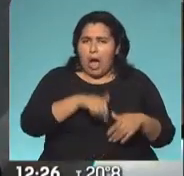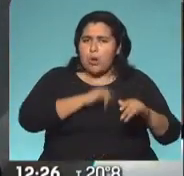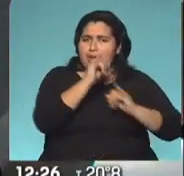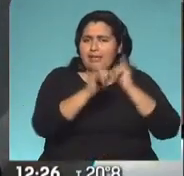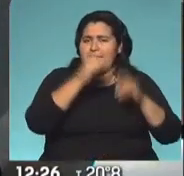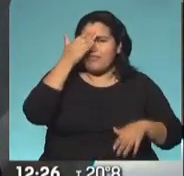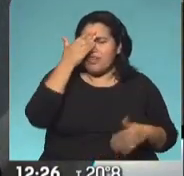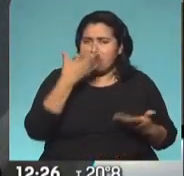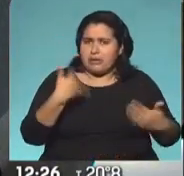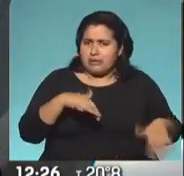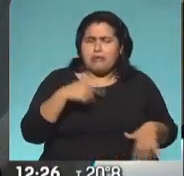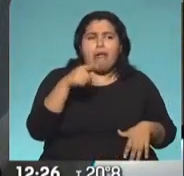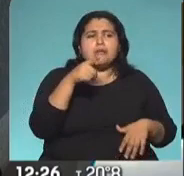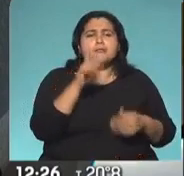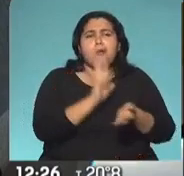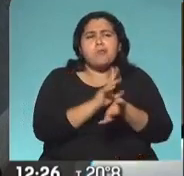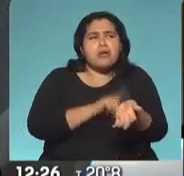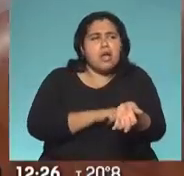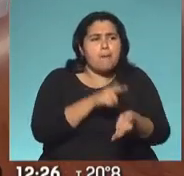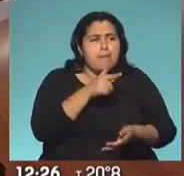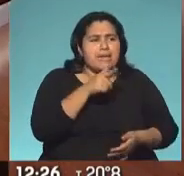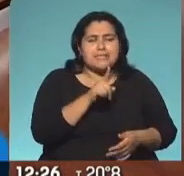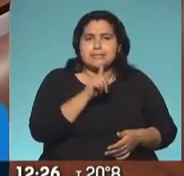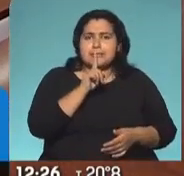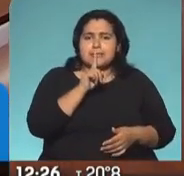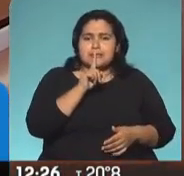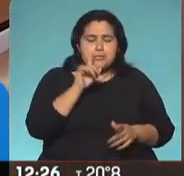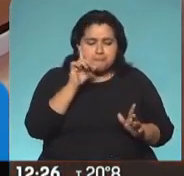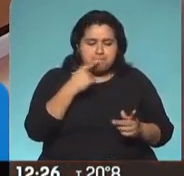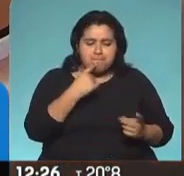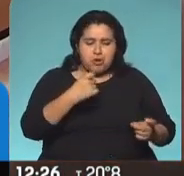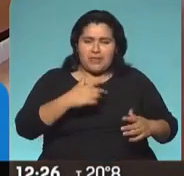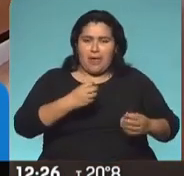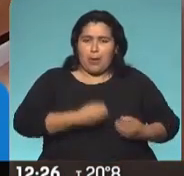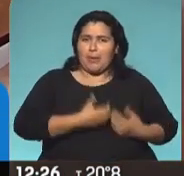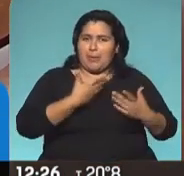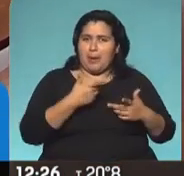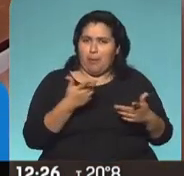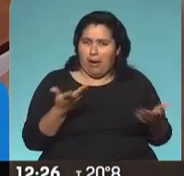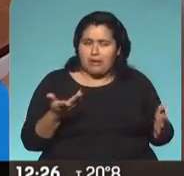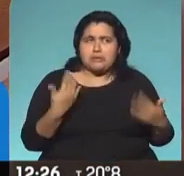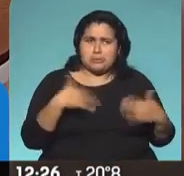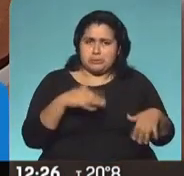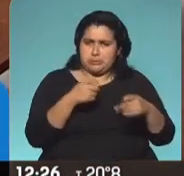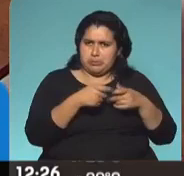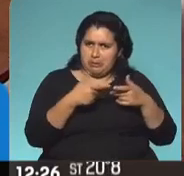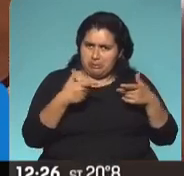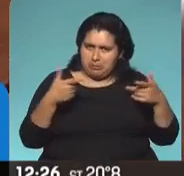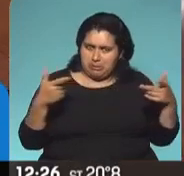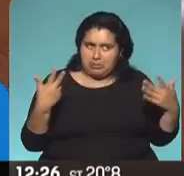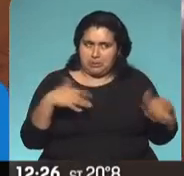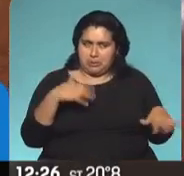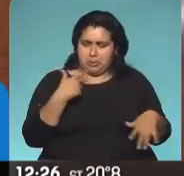ser absolutamente silenciosa sobre todo en uno de los tipos de diabetes y hay cifras alarmantes respecto en cuentas anteriores